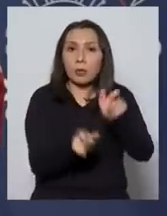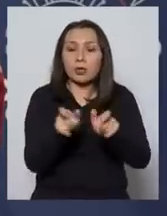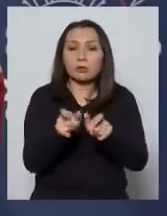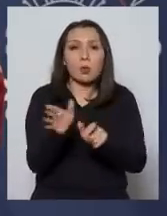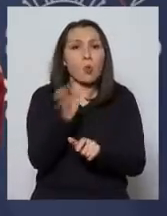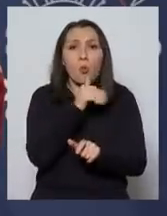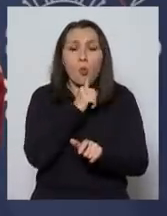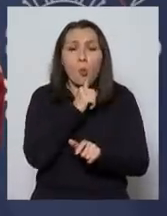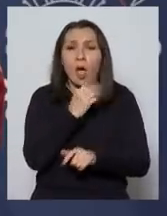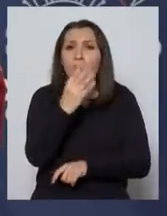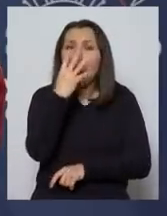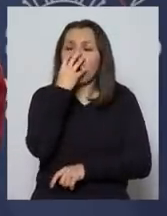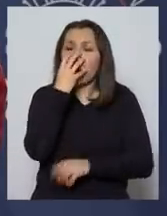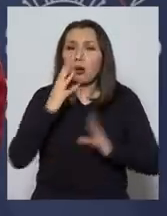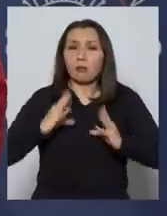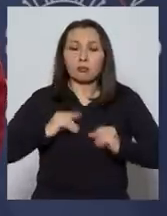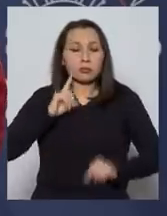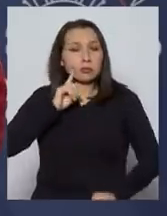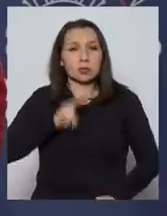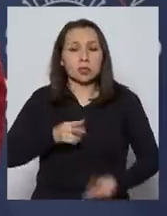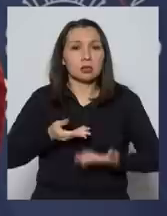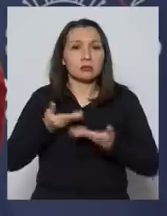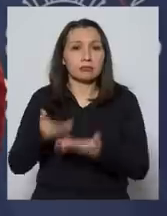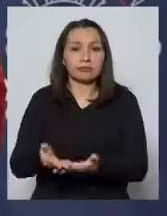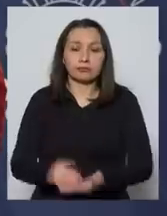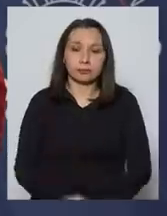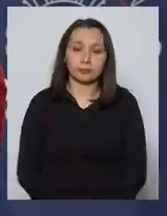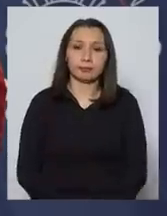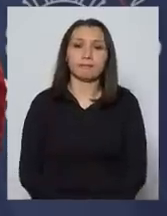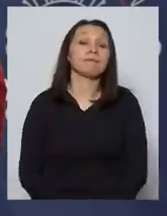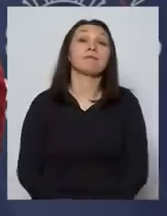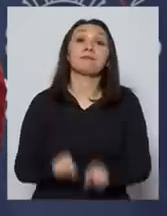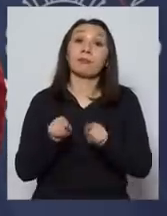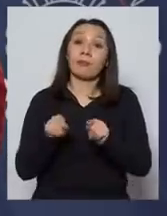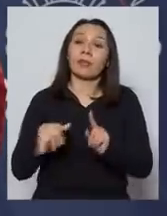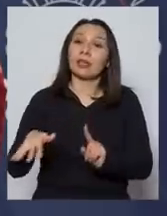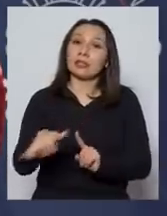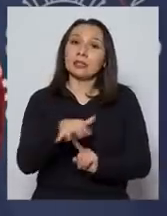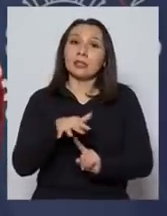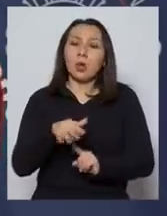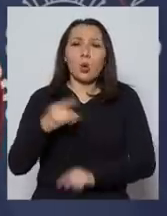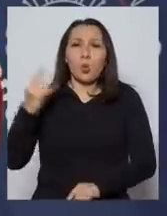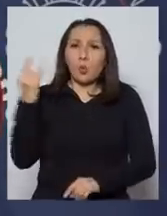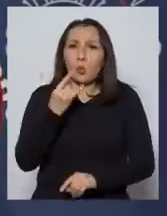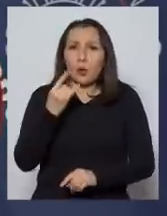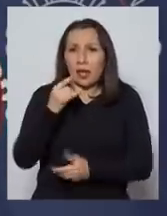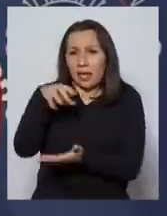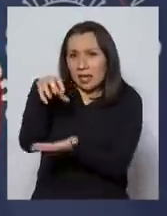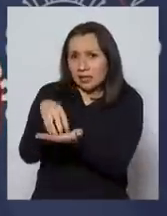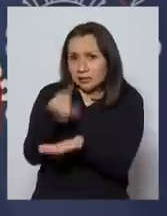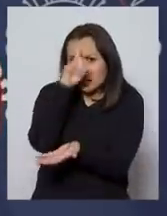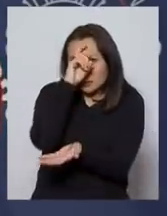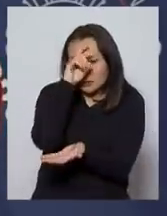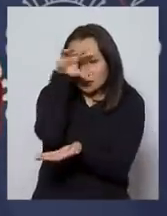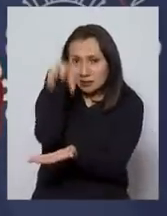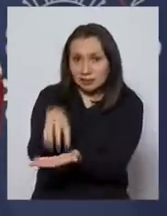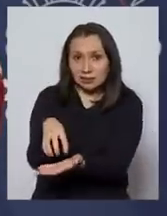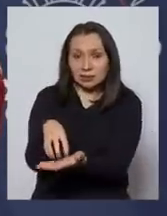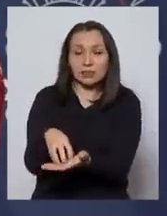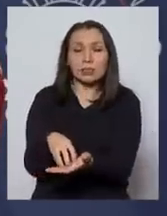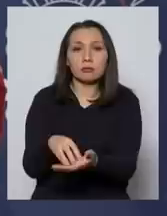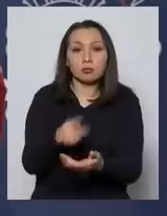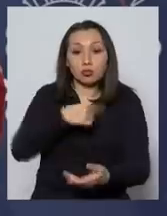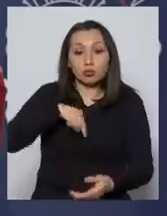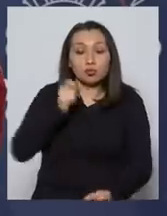no recibe ventilador. A ver, en cuanto a la situación de las urgencias, nosotros tenemos